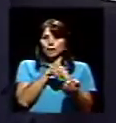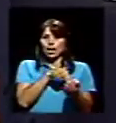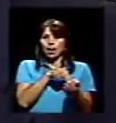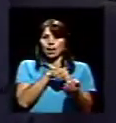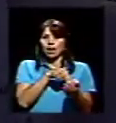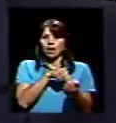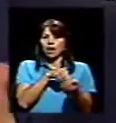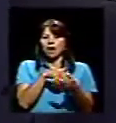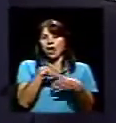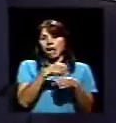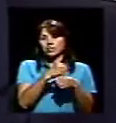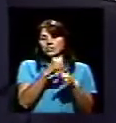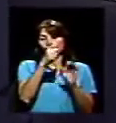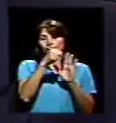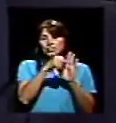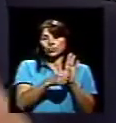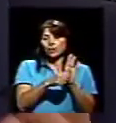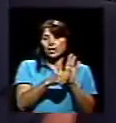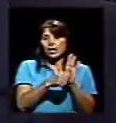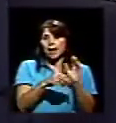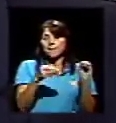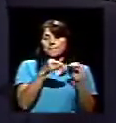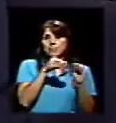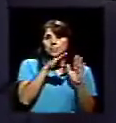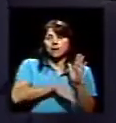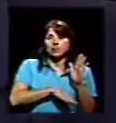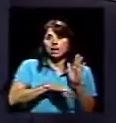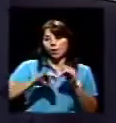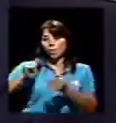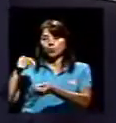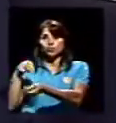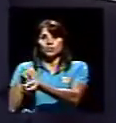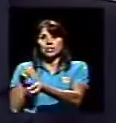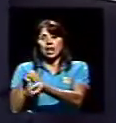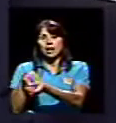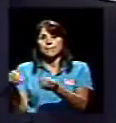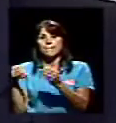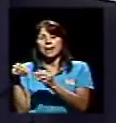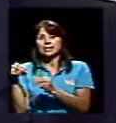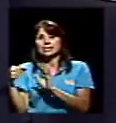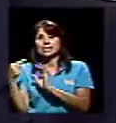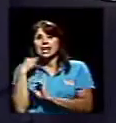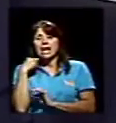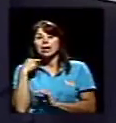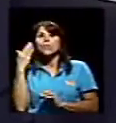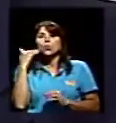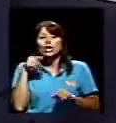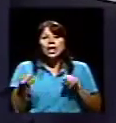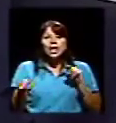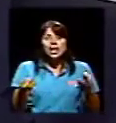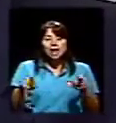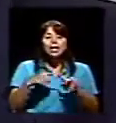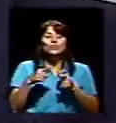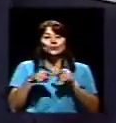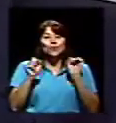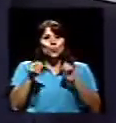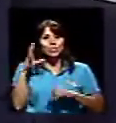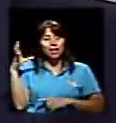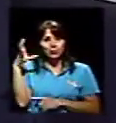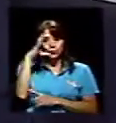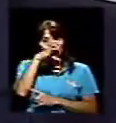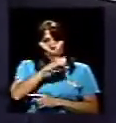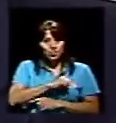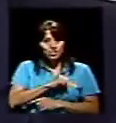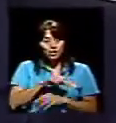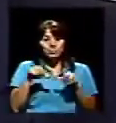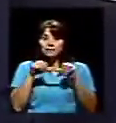a 1.5 o 2 veces más oneroso que otra y empezar a buscar efectivamente dónde pueden haber posibilidades que sin dejar de hacer lo que hay que